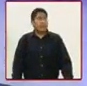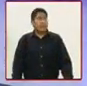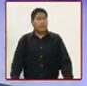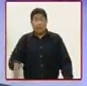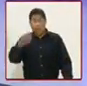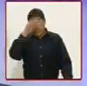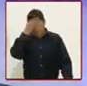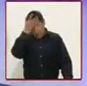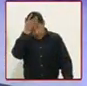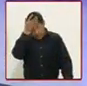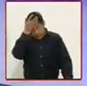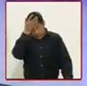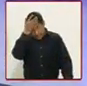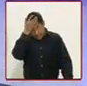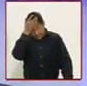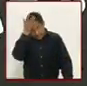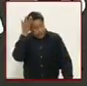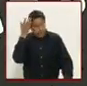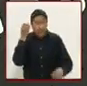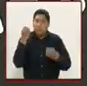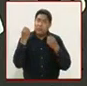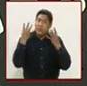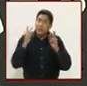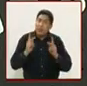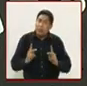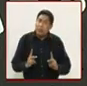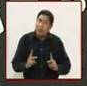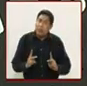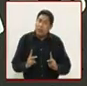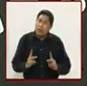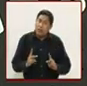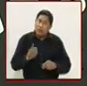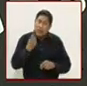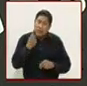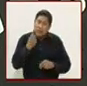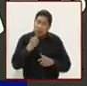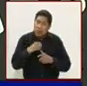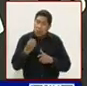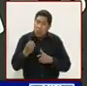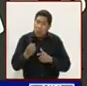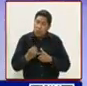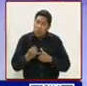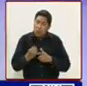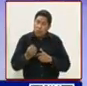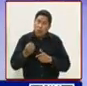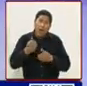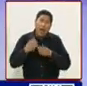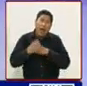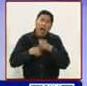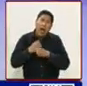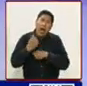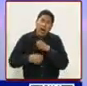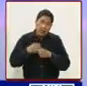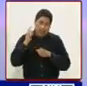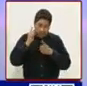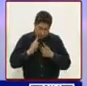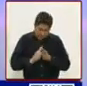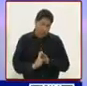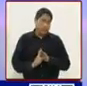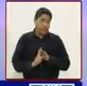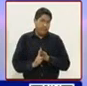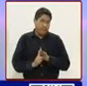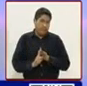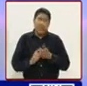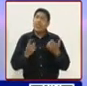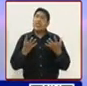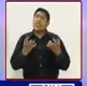Así es, están buscando respuestas, John. Hay muchas víctimas que son recientes, pero hay muchas que tienen y datan de muchos años. A ver, primera observación. Lo único